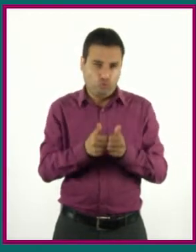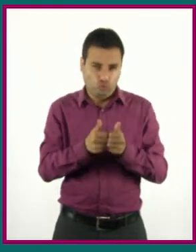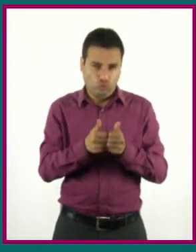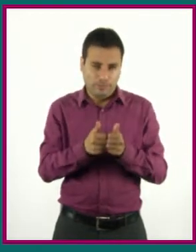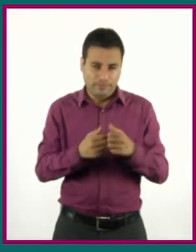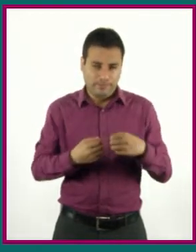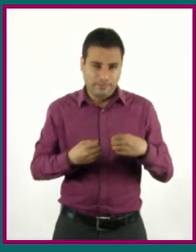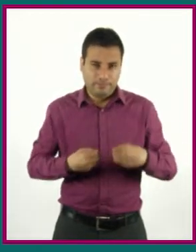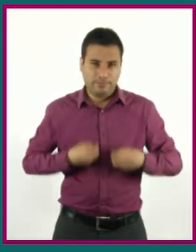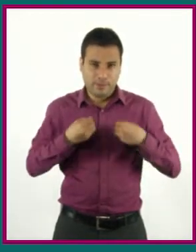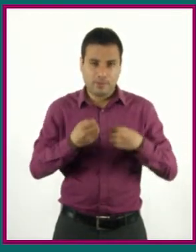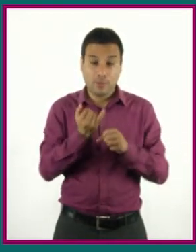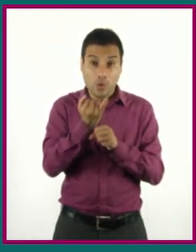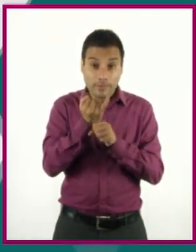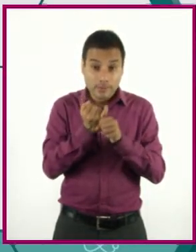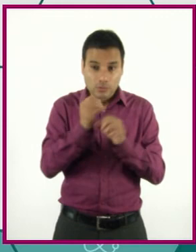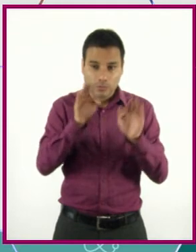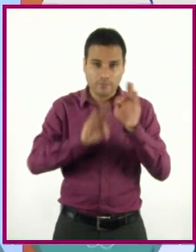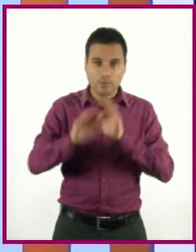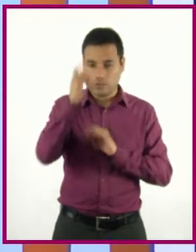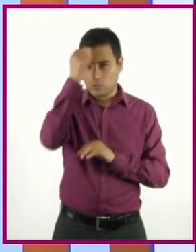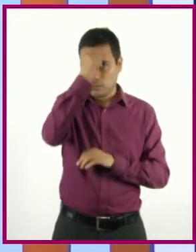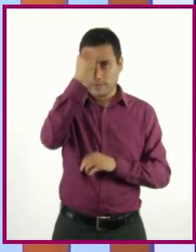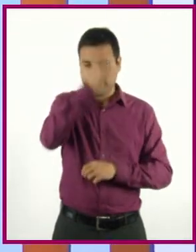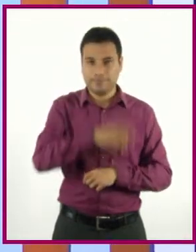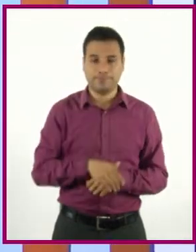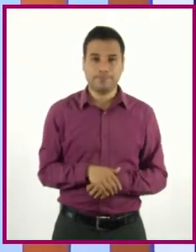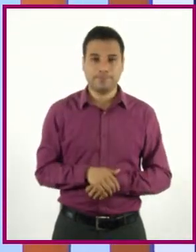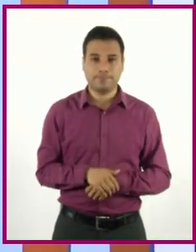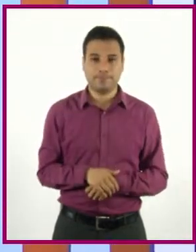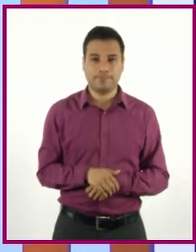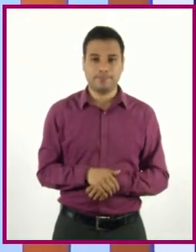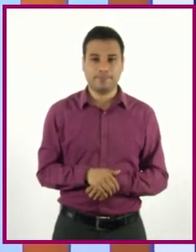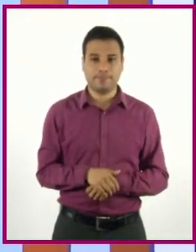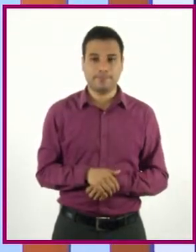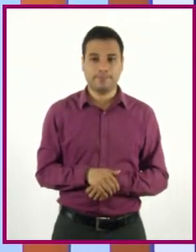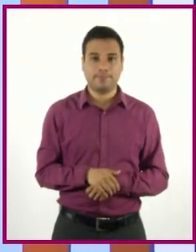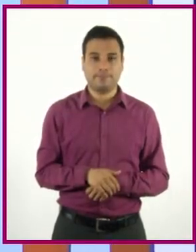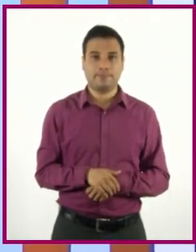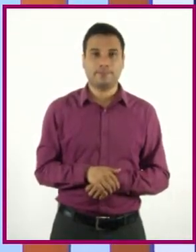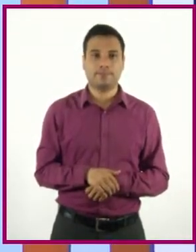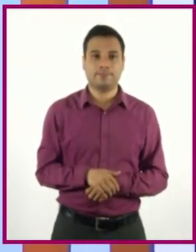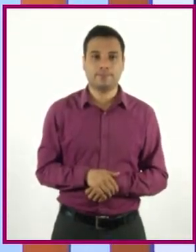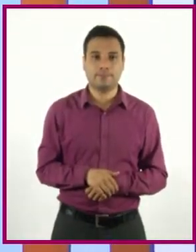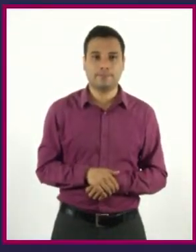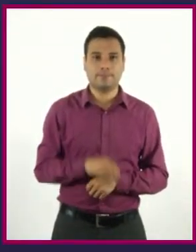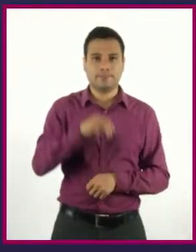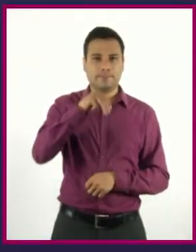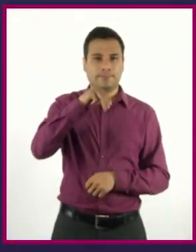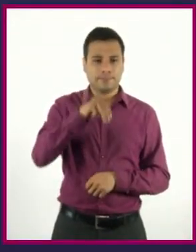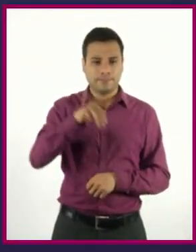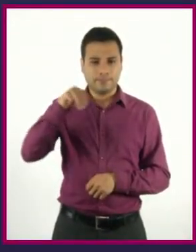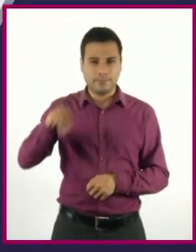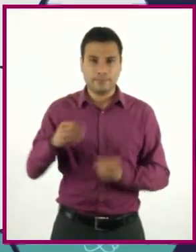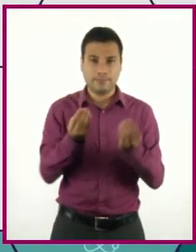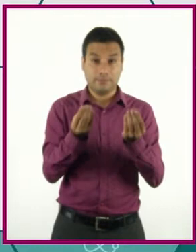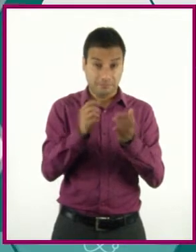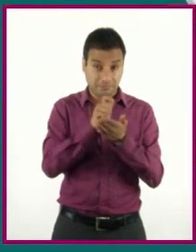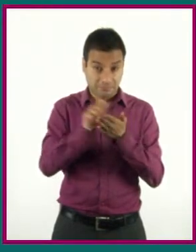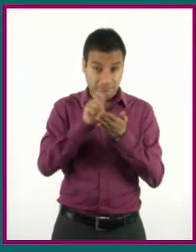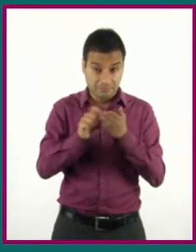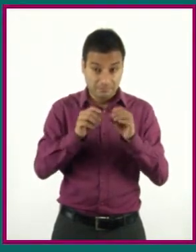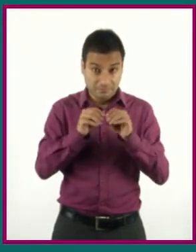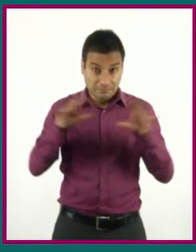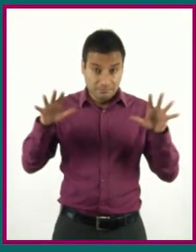trabajos en física teórica. ¿Y qué tan extensa fue la obra del doctor Moshinsky? Mucho.